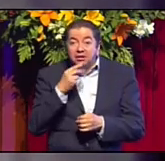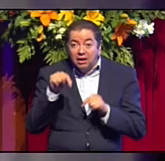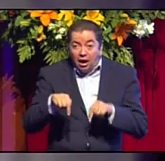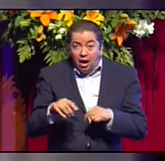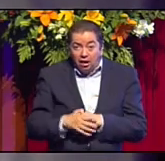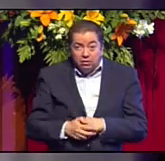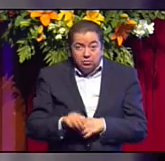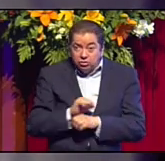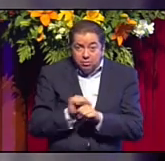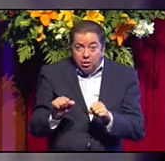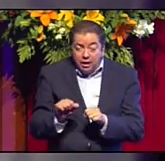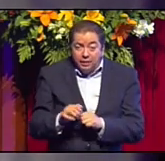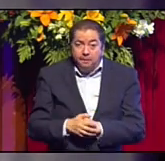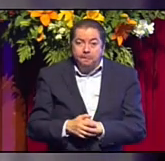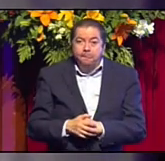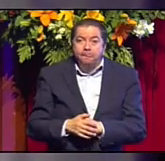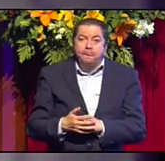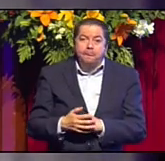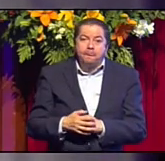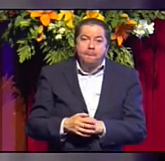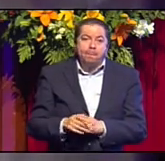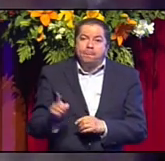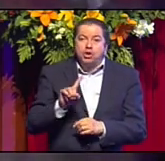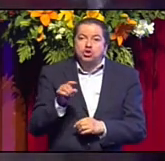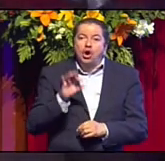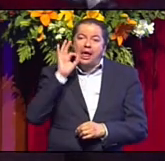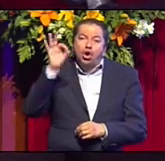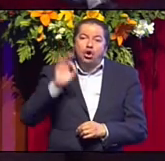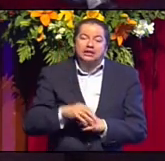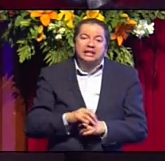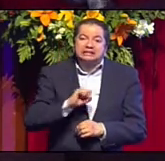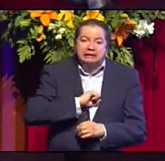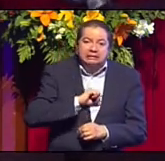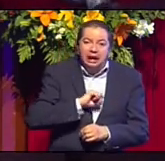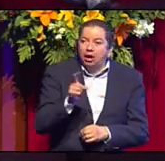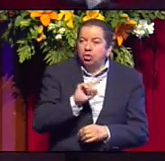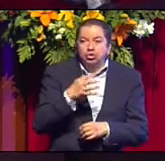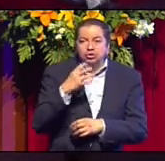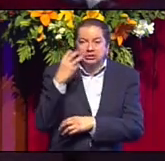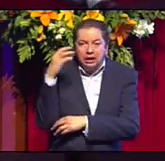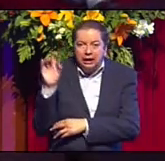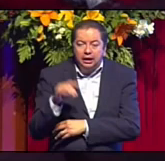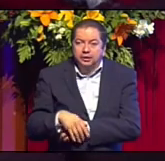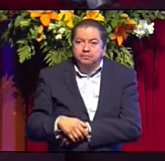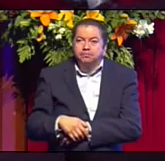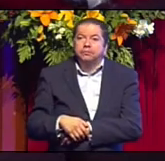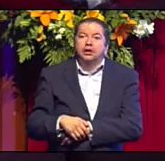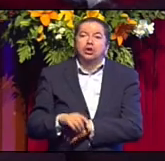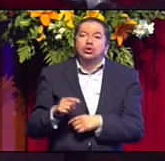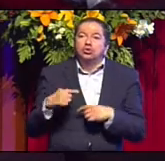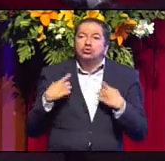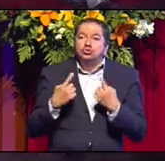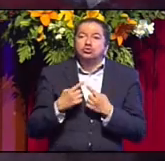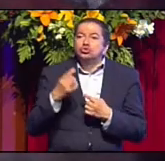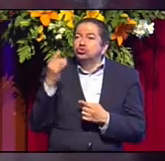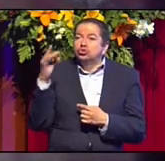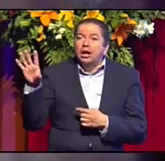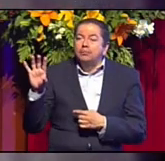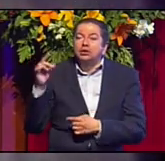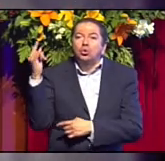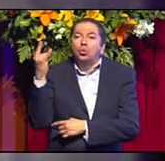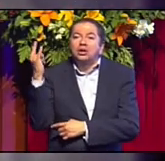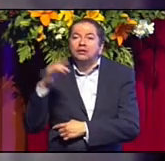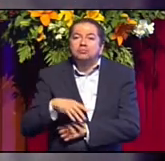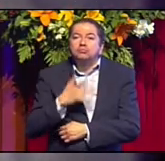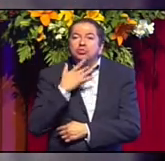hacerlo. Sabemos que no van a estar en Las Condes, que no van a estar en Santiago, no van a estar en La Serena, solo en la universidad. Pero